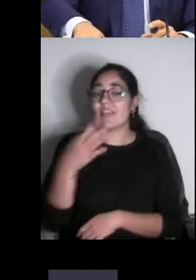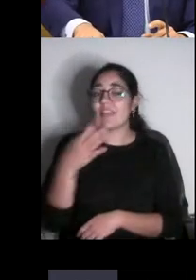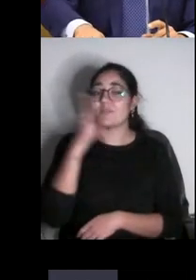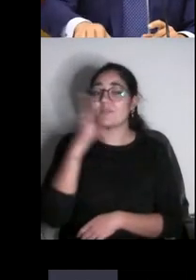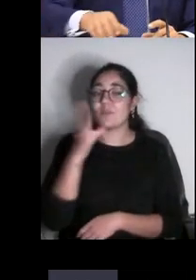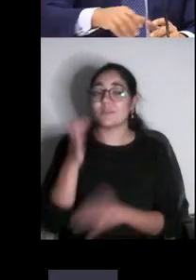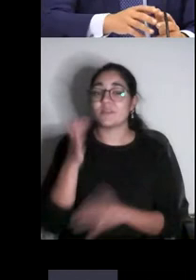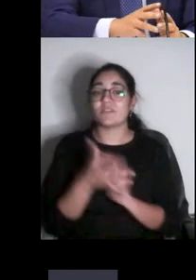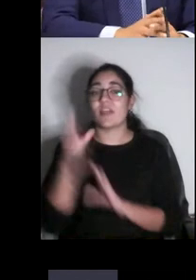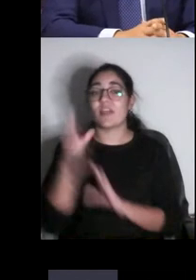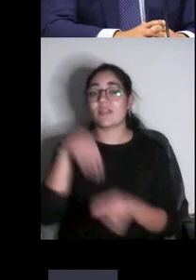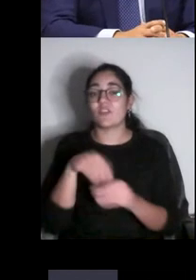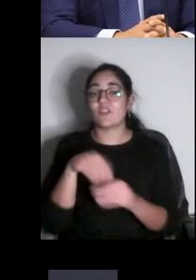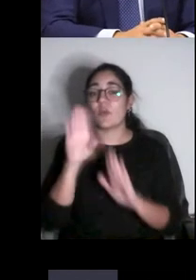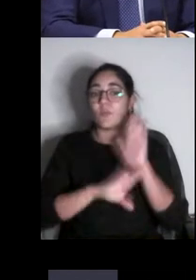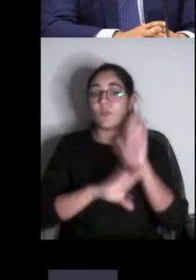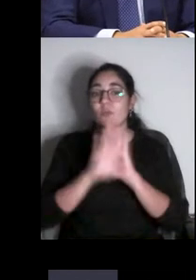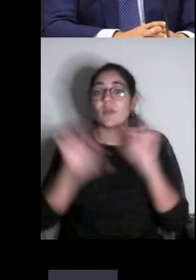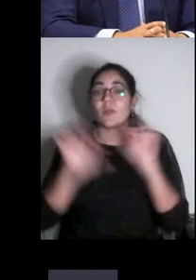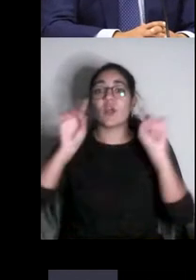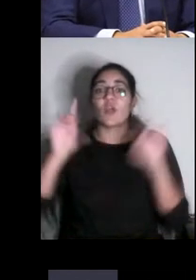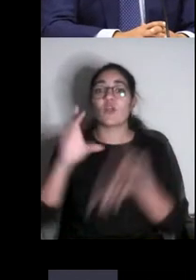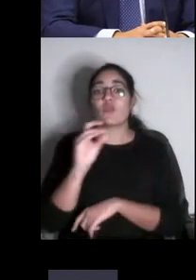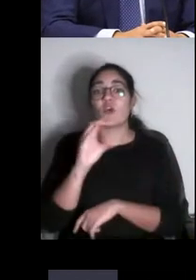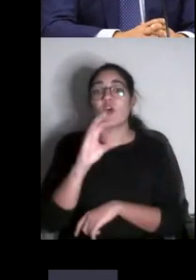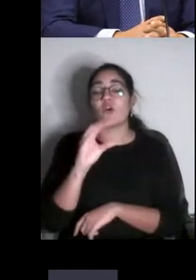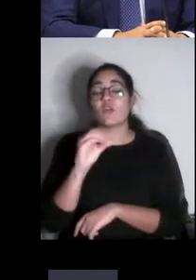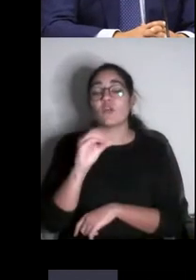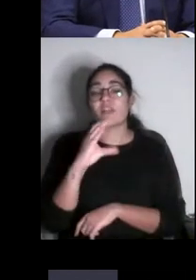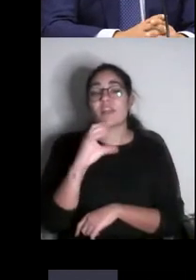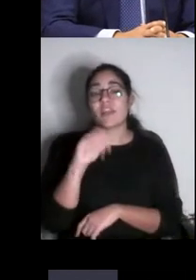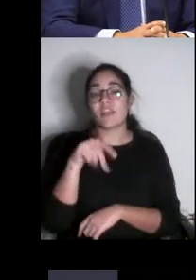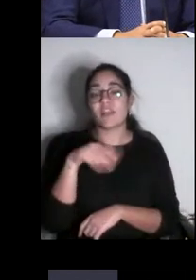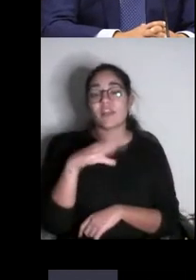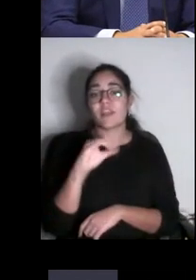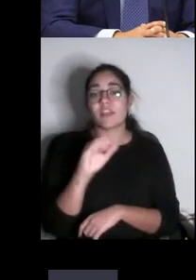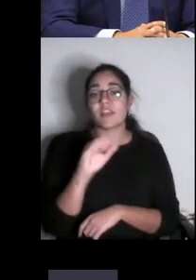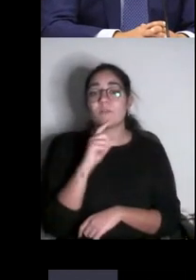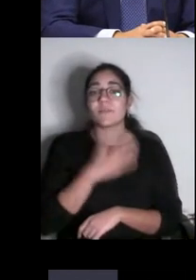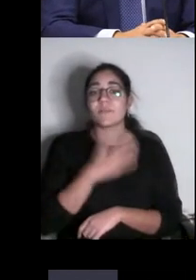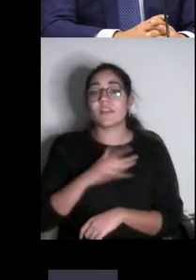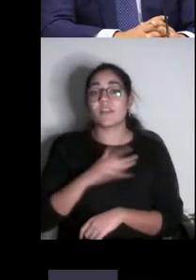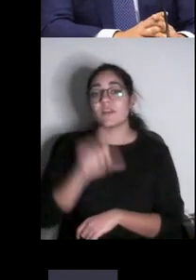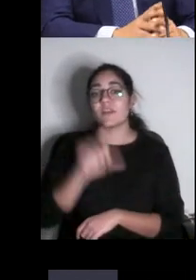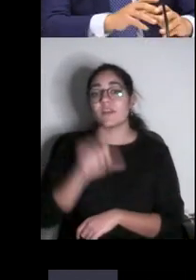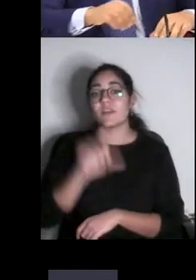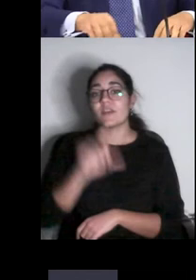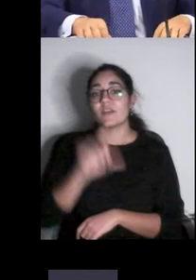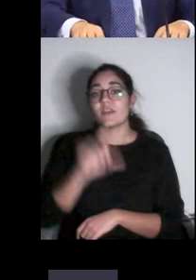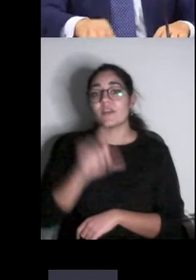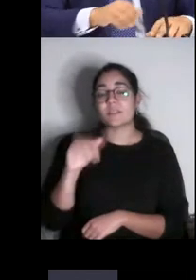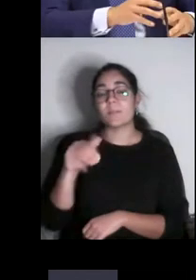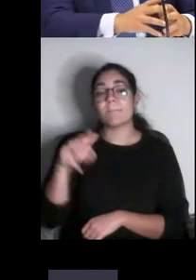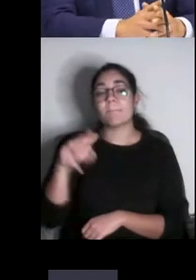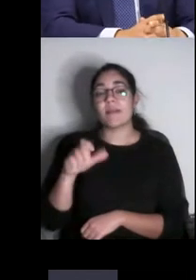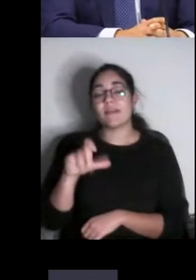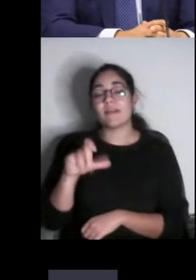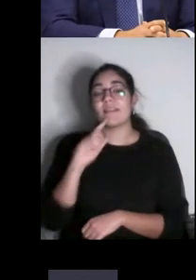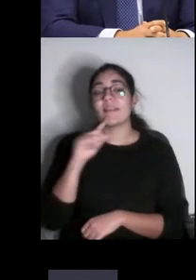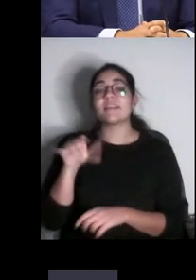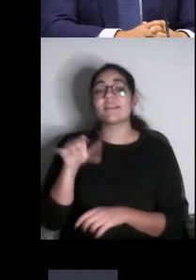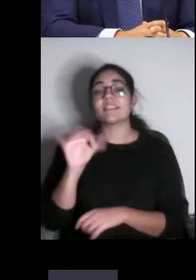el programa Docentia. Tiene la palabra el profesor Ismael Sanz, el vicerrector de